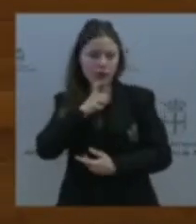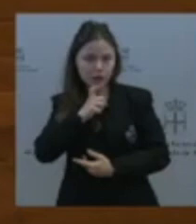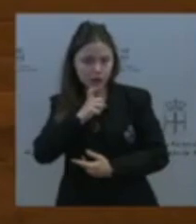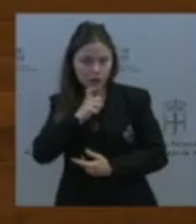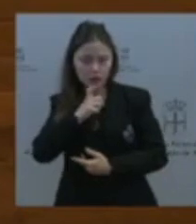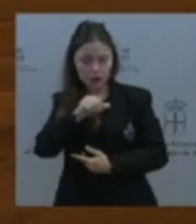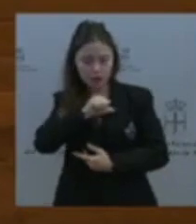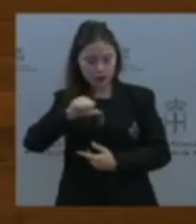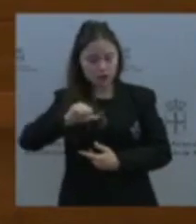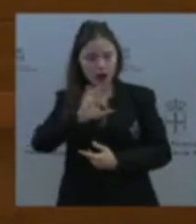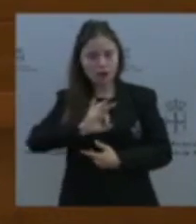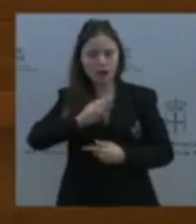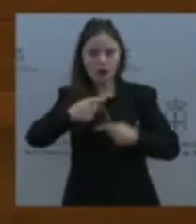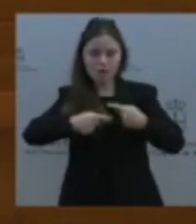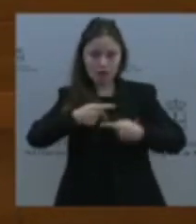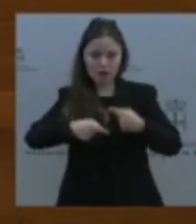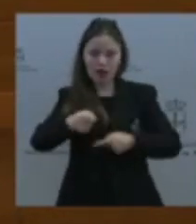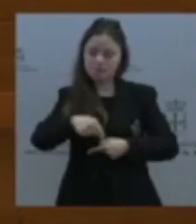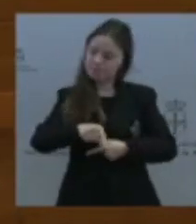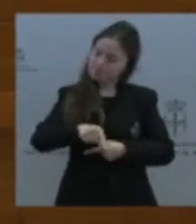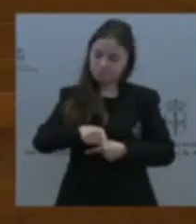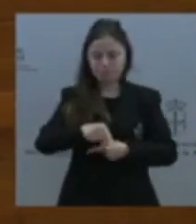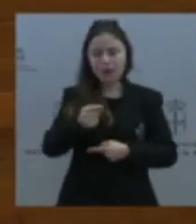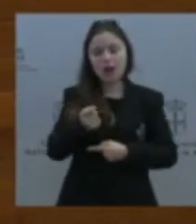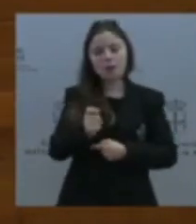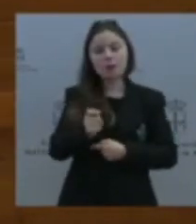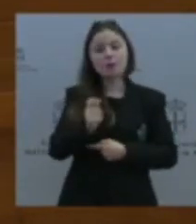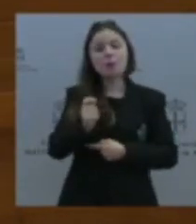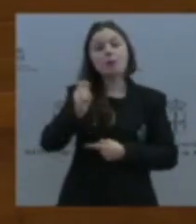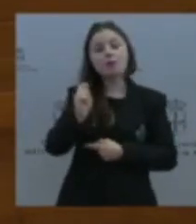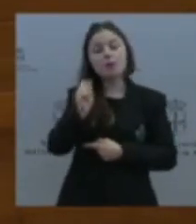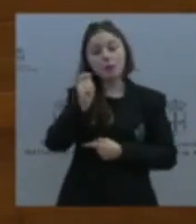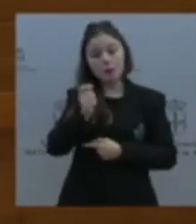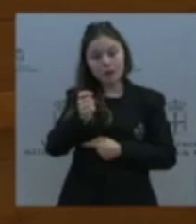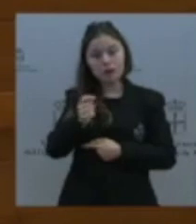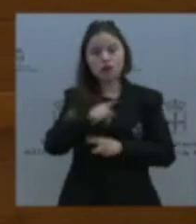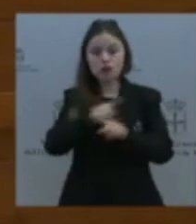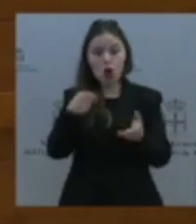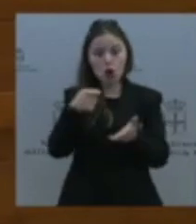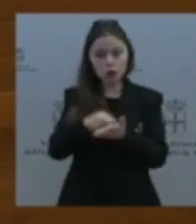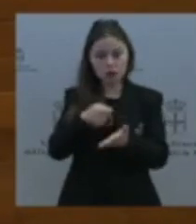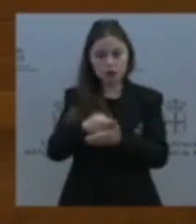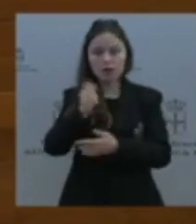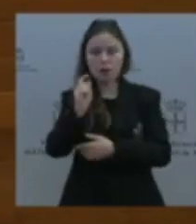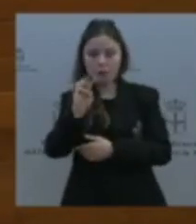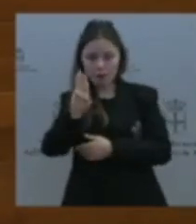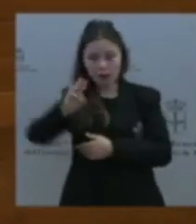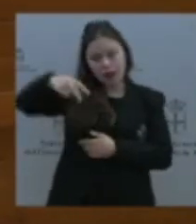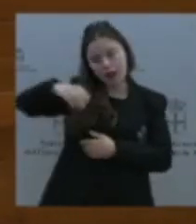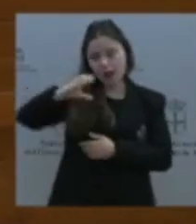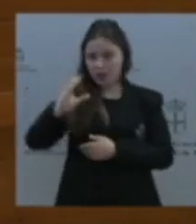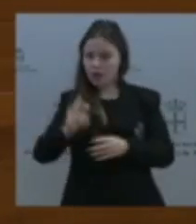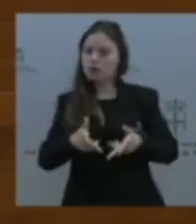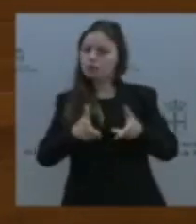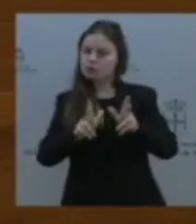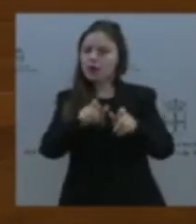Las pensiones no contributivas, como ustedes saben perfectamente, son las que se conceden a personas que carecen de recursos suficientes para